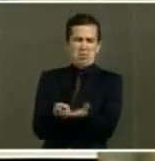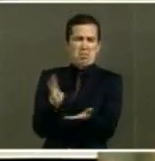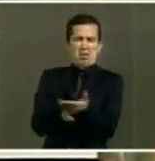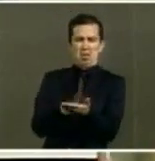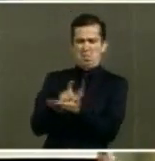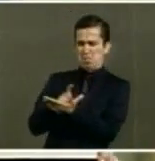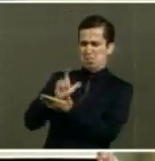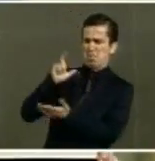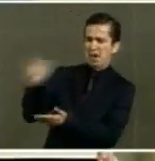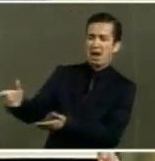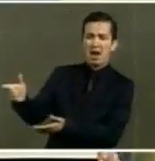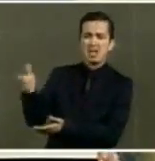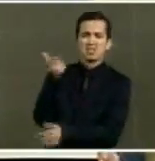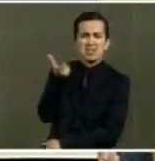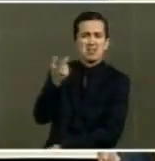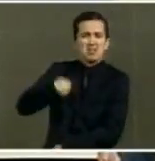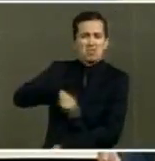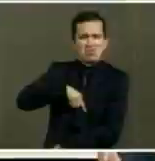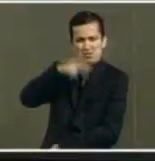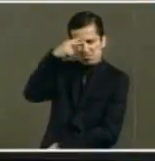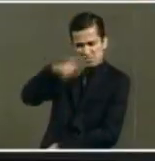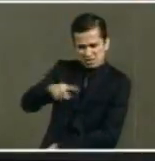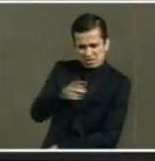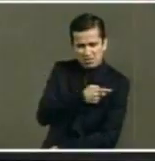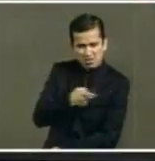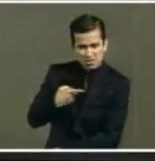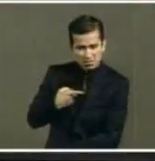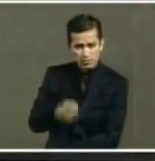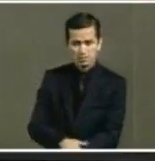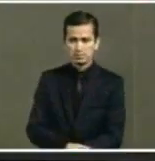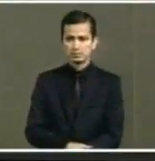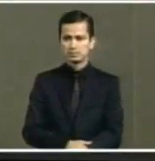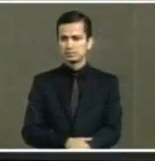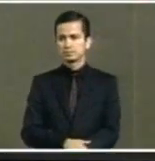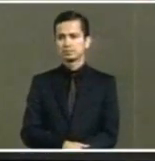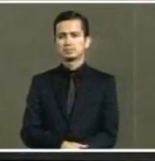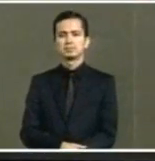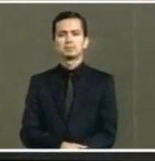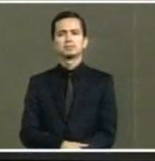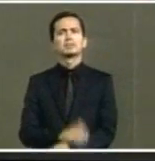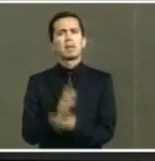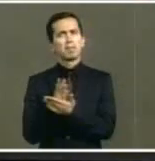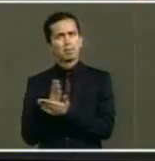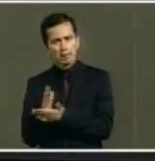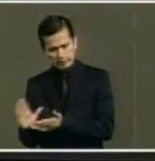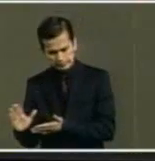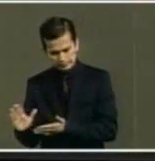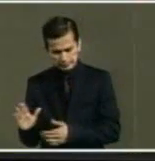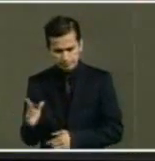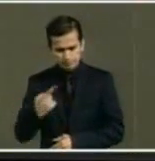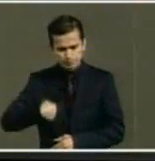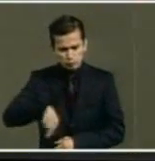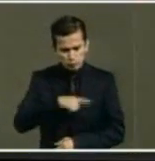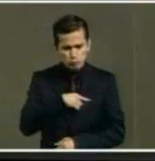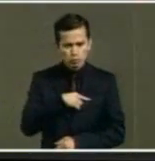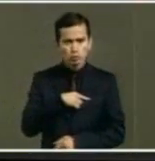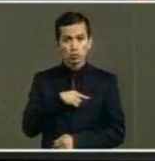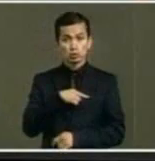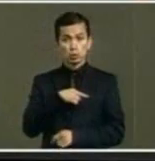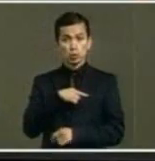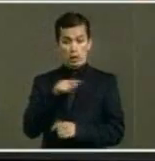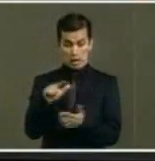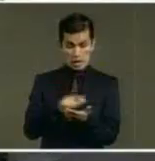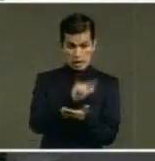deuda externa del gobierno federal. Por otra parte, hemos alineado las políticas públicas hacia